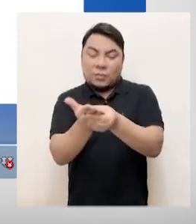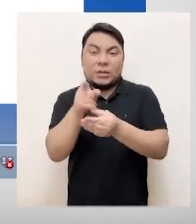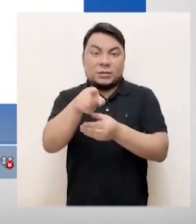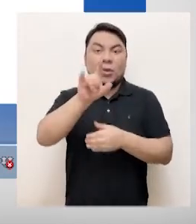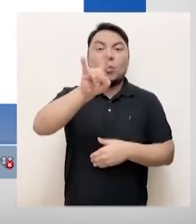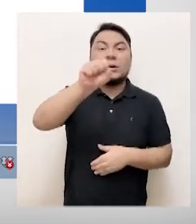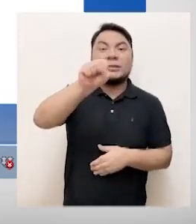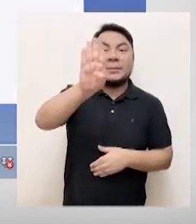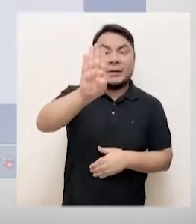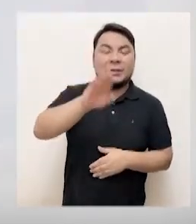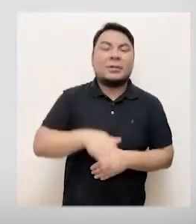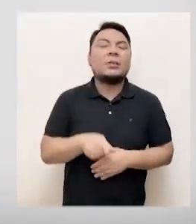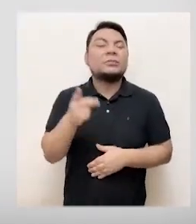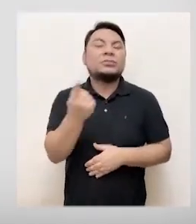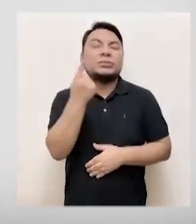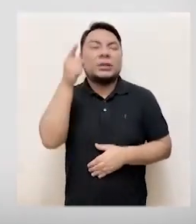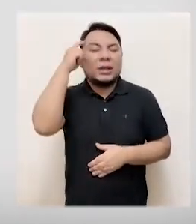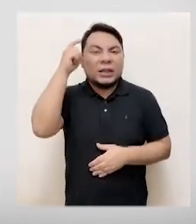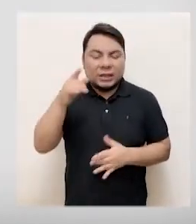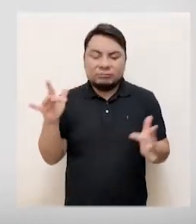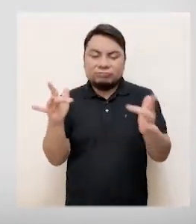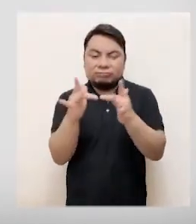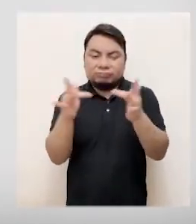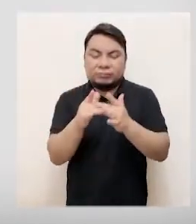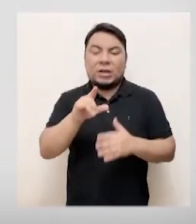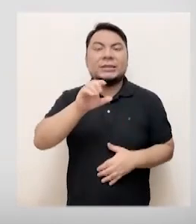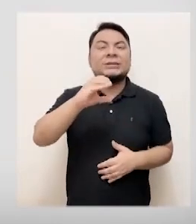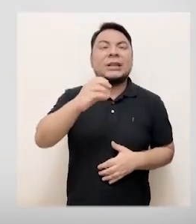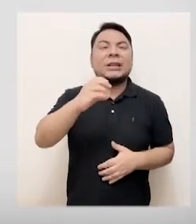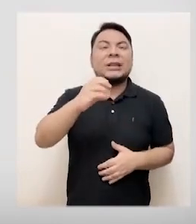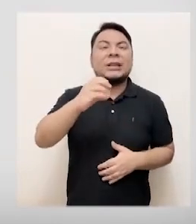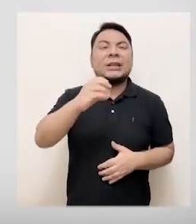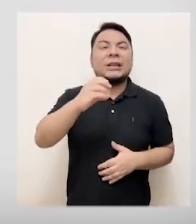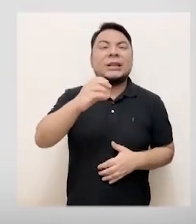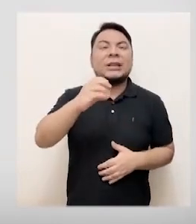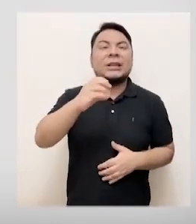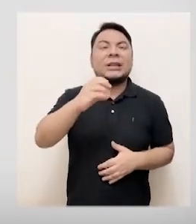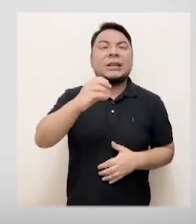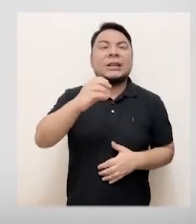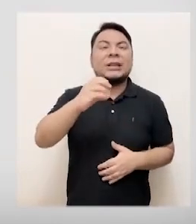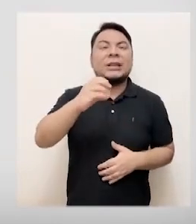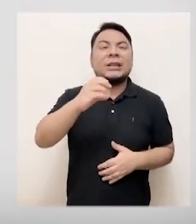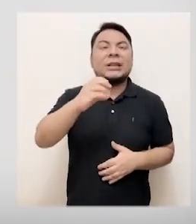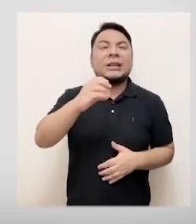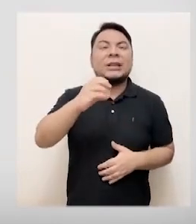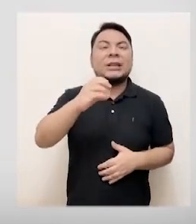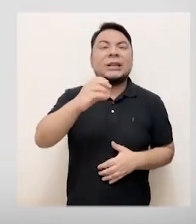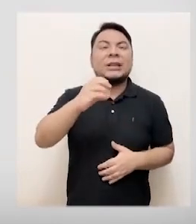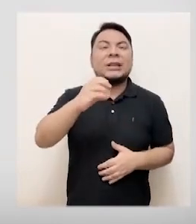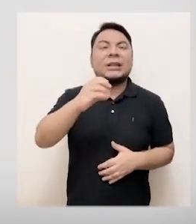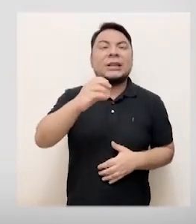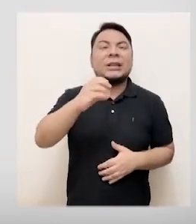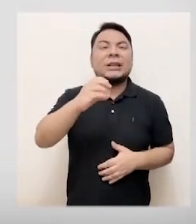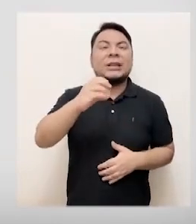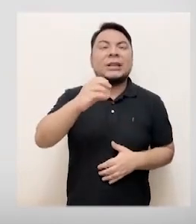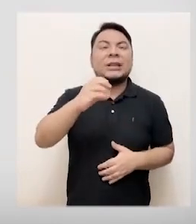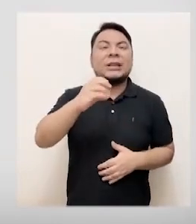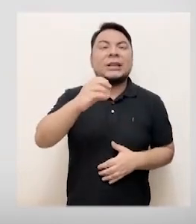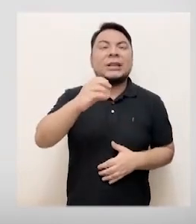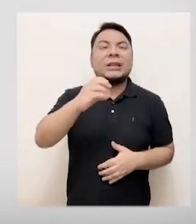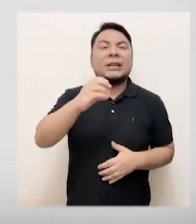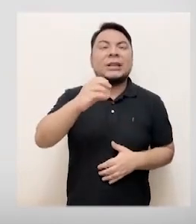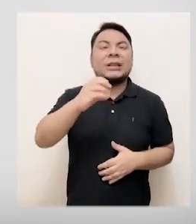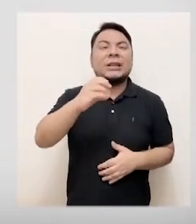Y para guardar un archivo en el USB, solo debe conectarlo al CPU, dar clic derecho en Archivo, clic